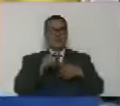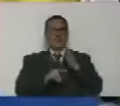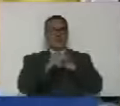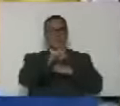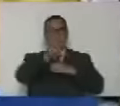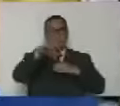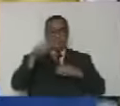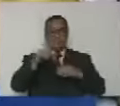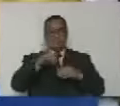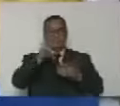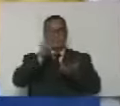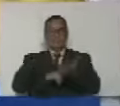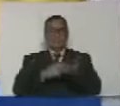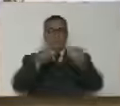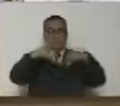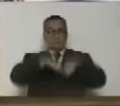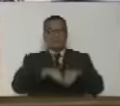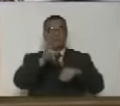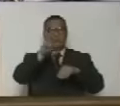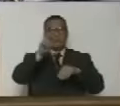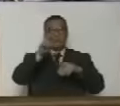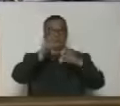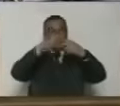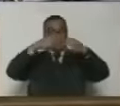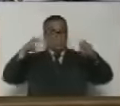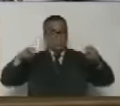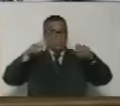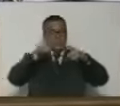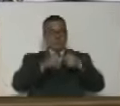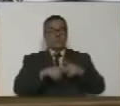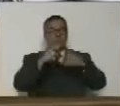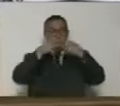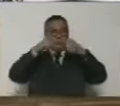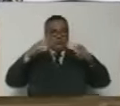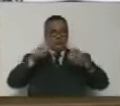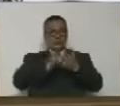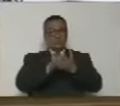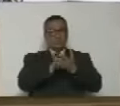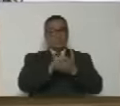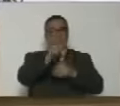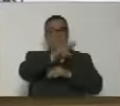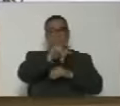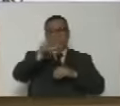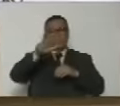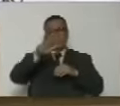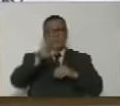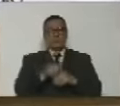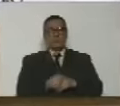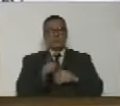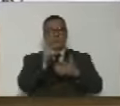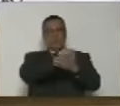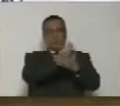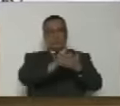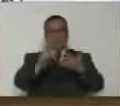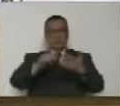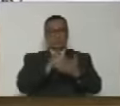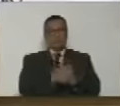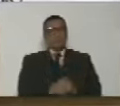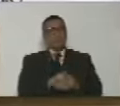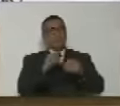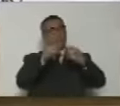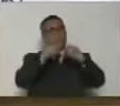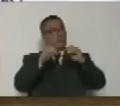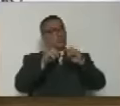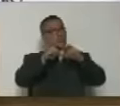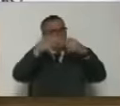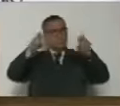30º. Se sugiere aprobar la incorporación de un nuevo epígrafe, el cual pasa a ser el epígrafe del artículo 33, quedando redactado en los siguientes